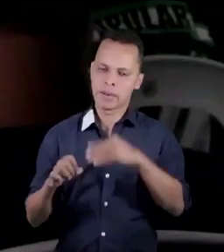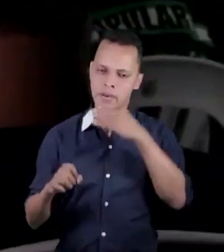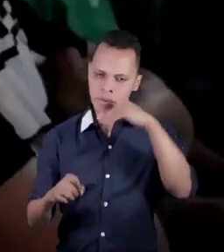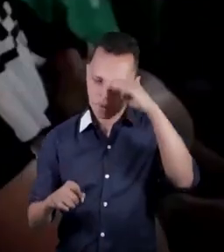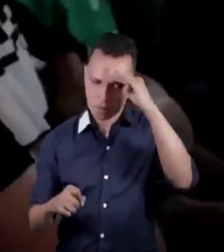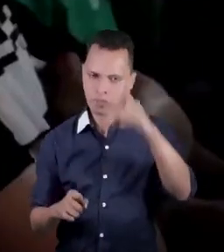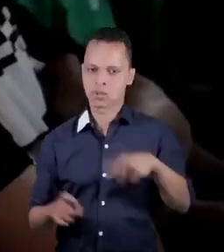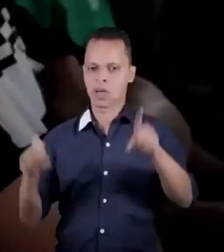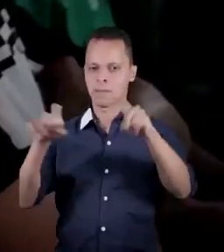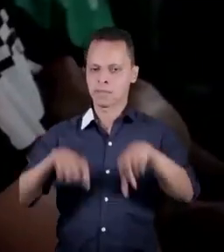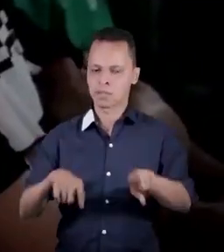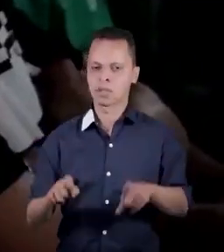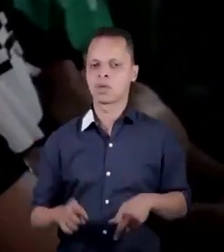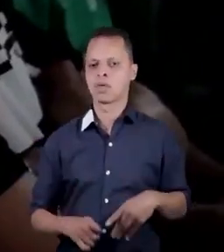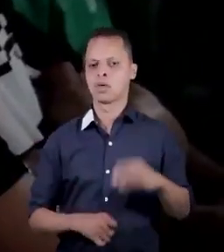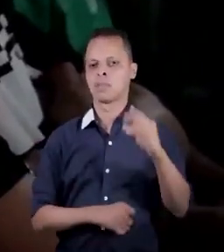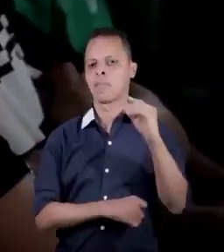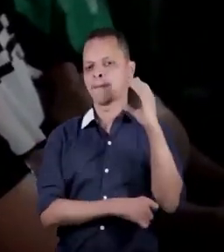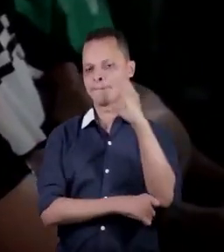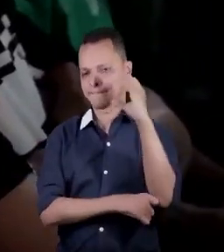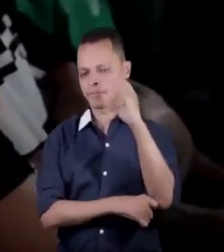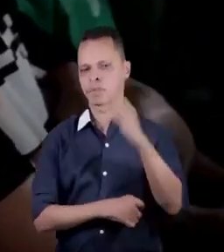a nivel nacional